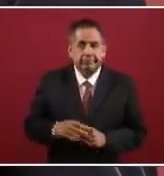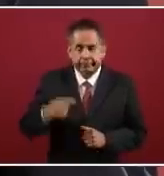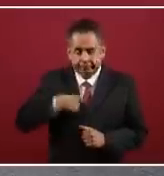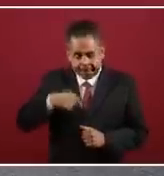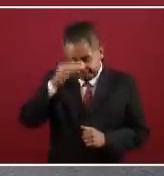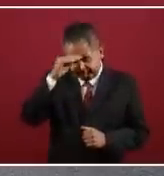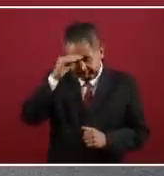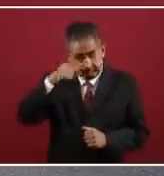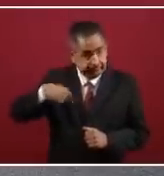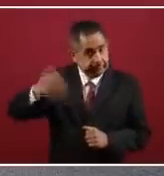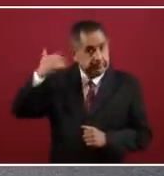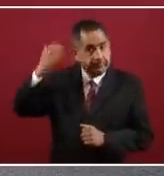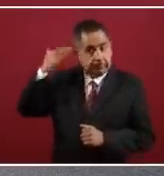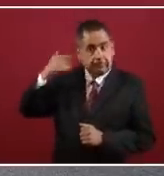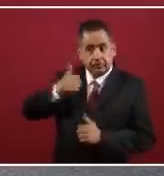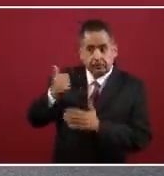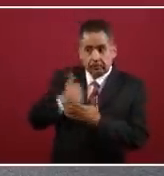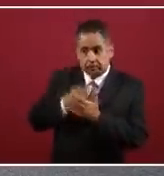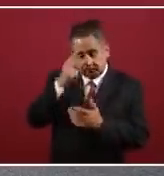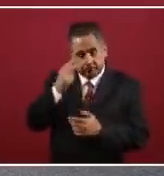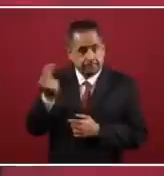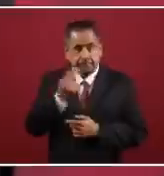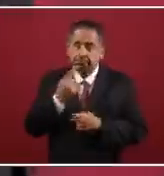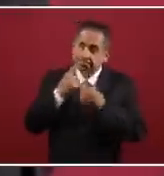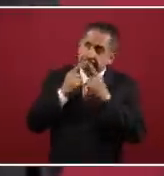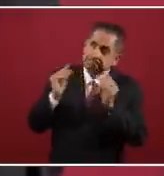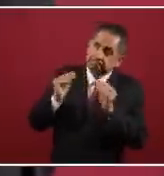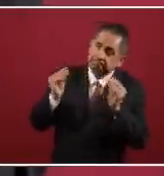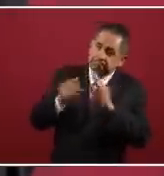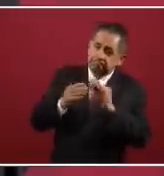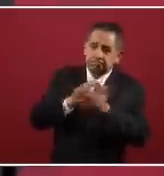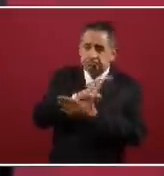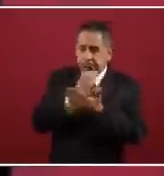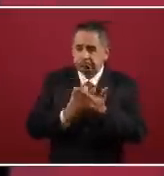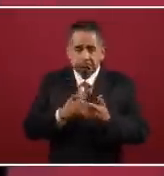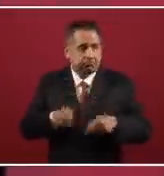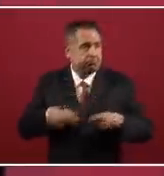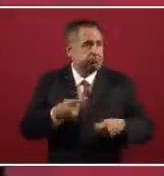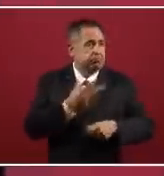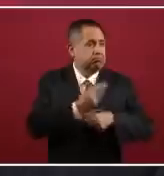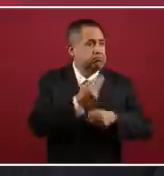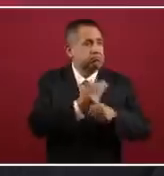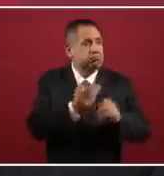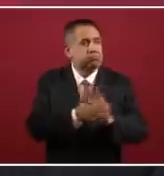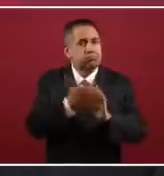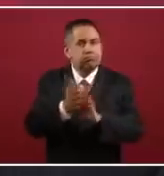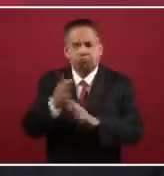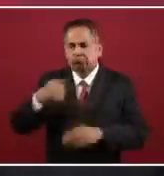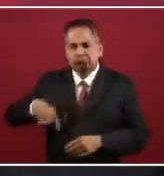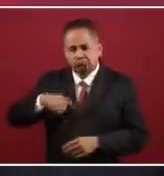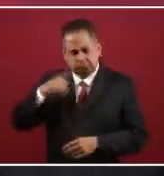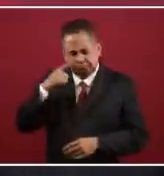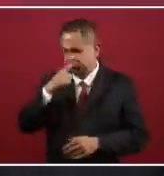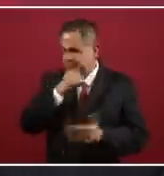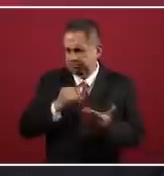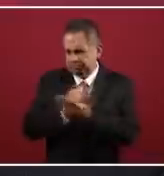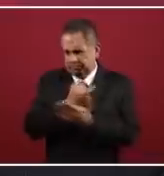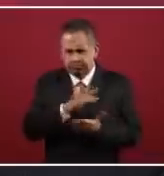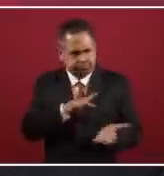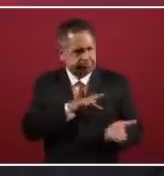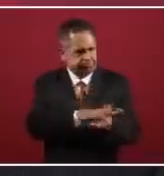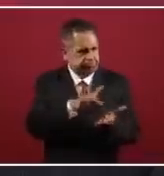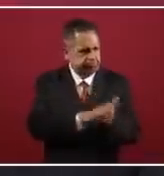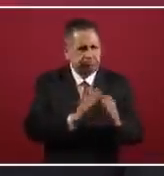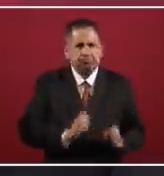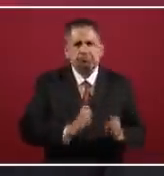Teníamos que licitar para rehabilitar, porque tomamos la decisión de apoyar las